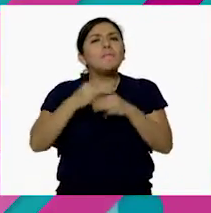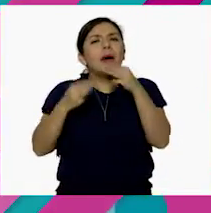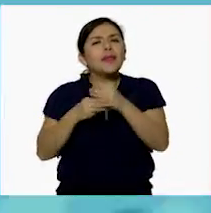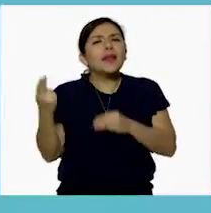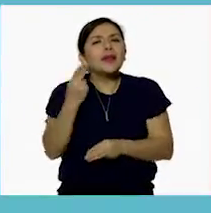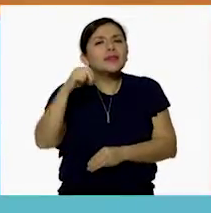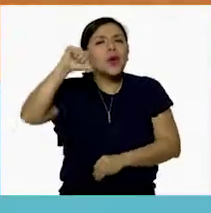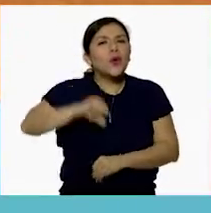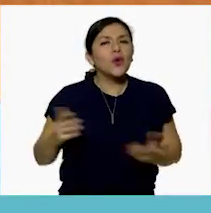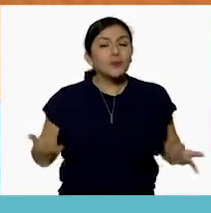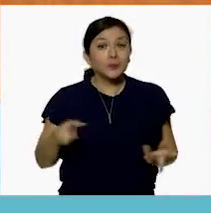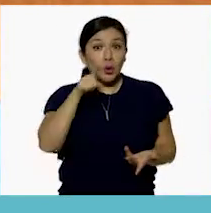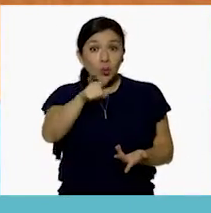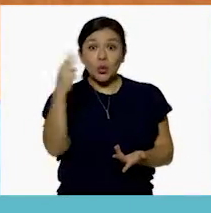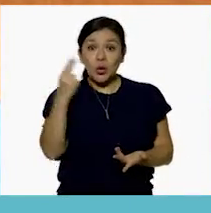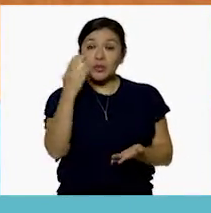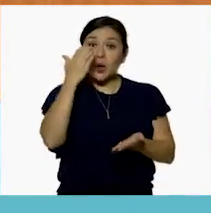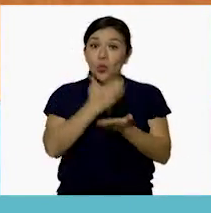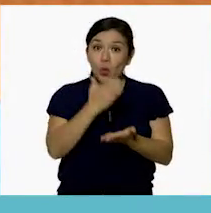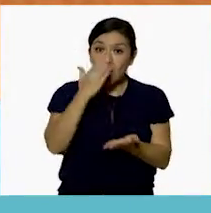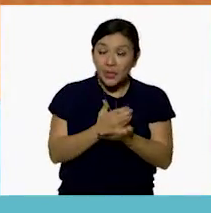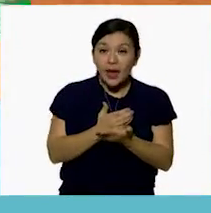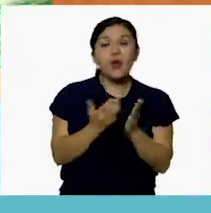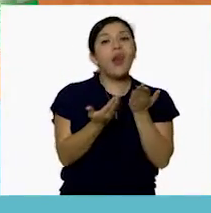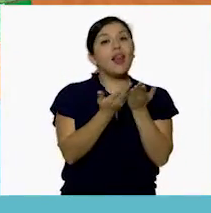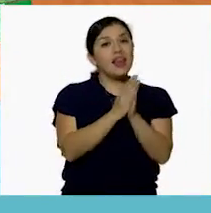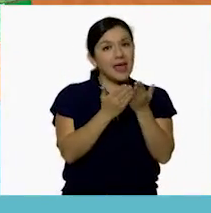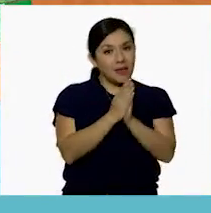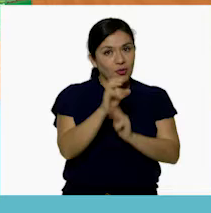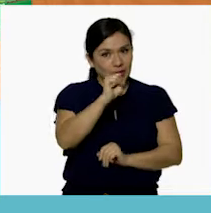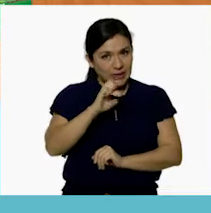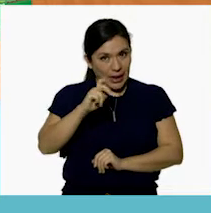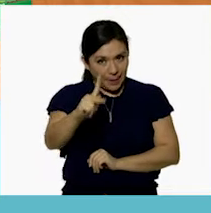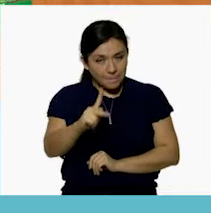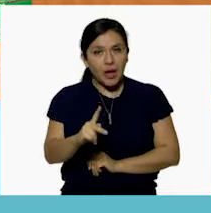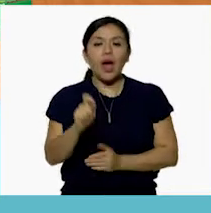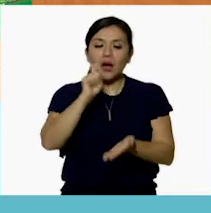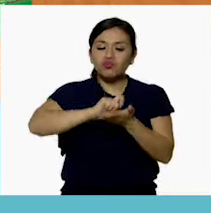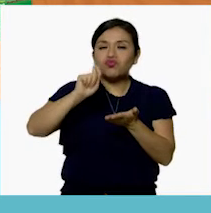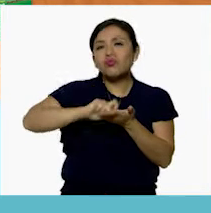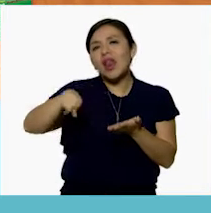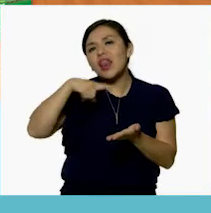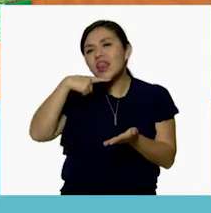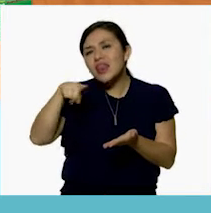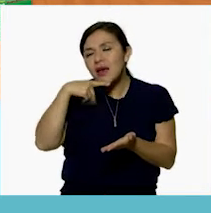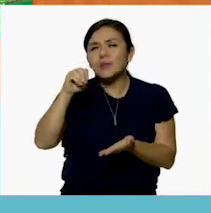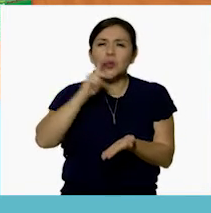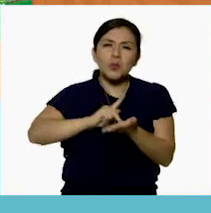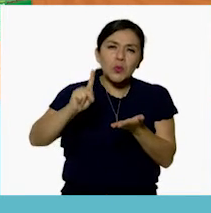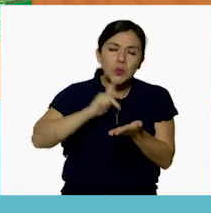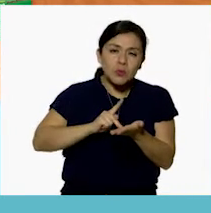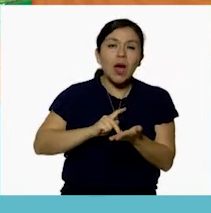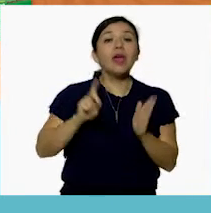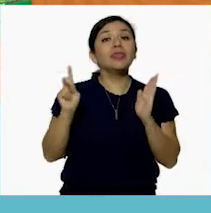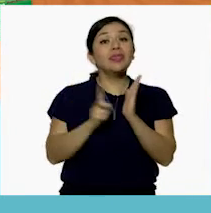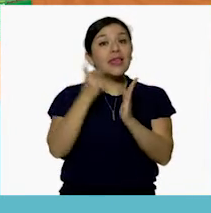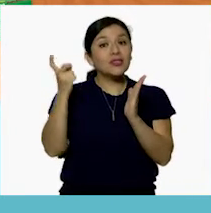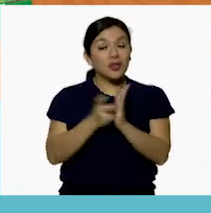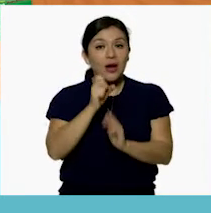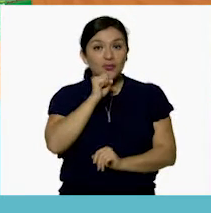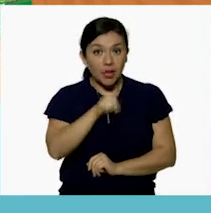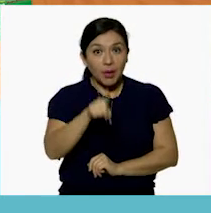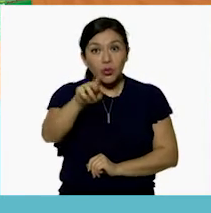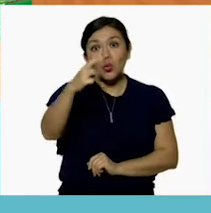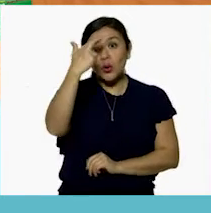necesitar? Necesitamos cuaderno, libro de texto de español, algo con que anotar y, de ser posible, un diccionario.